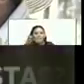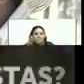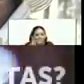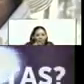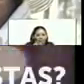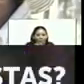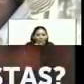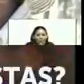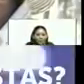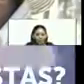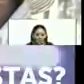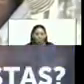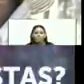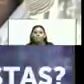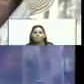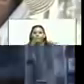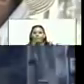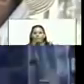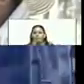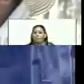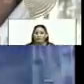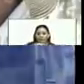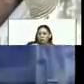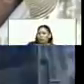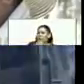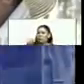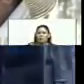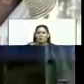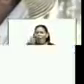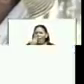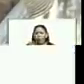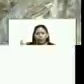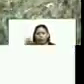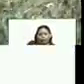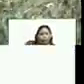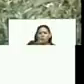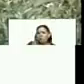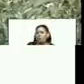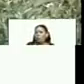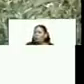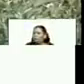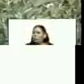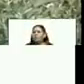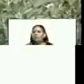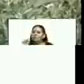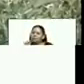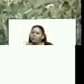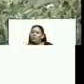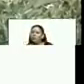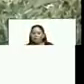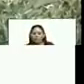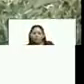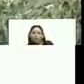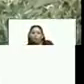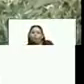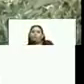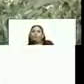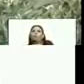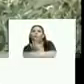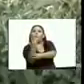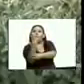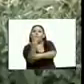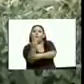la misma planta no necesita demasiado agua para que ella germine y todos